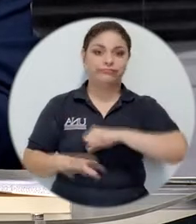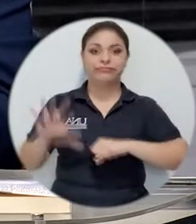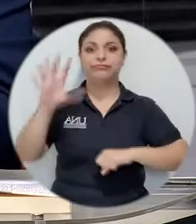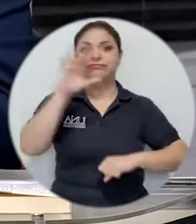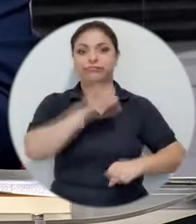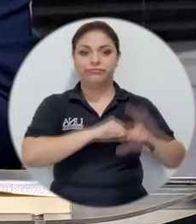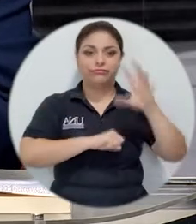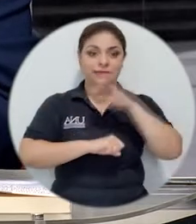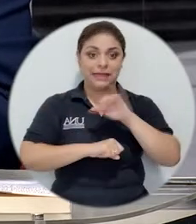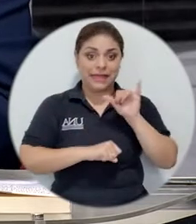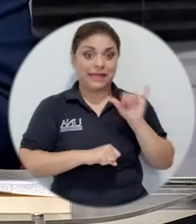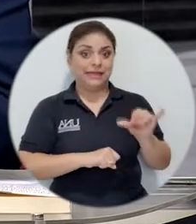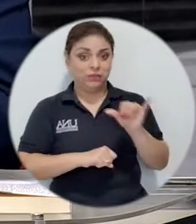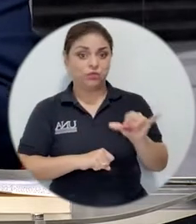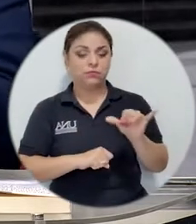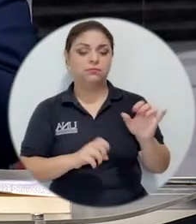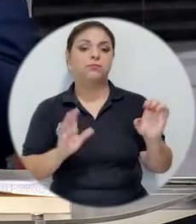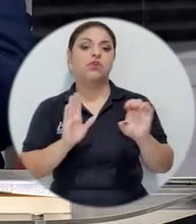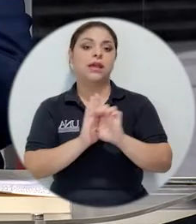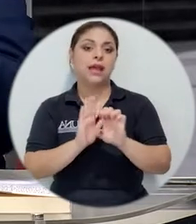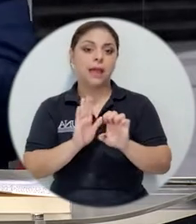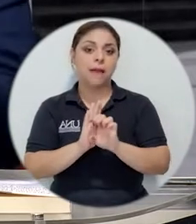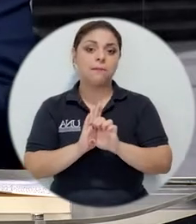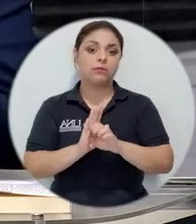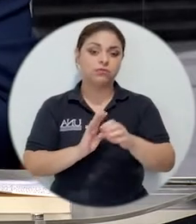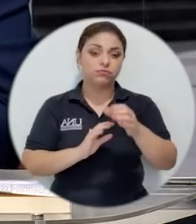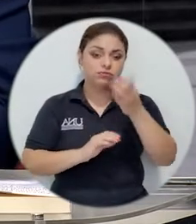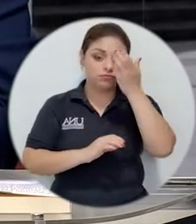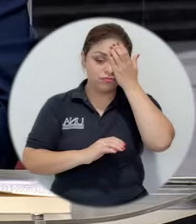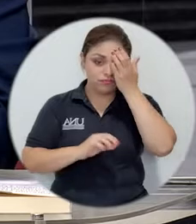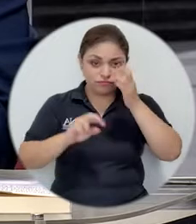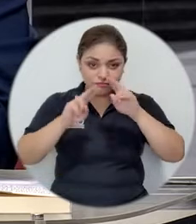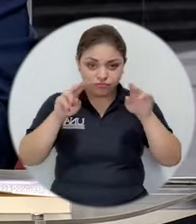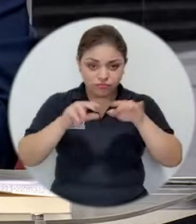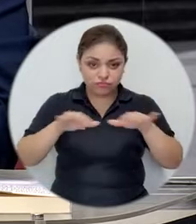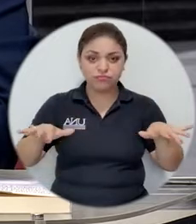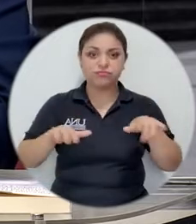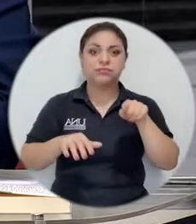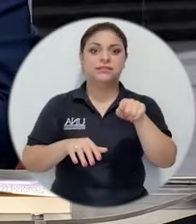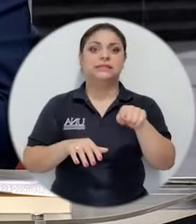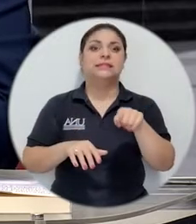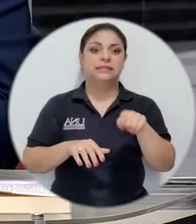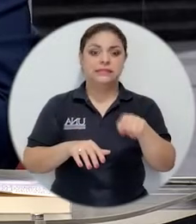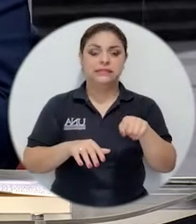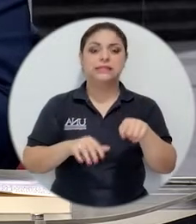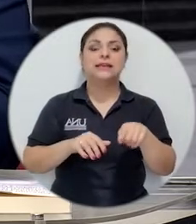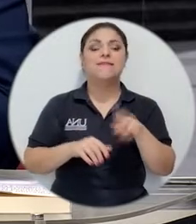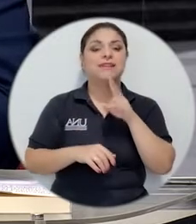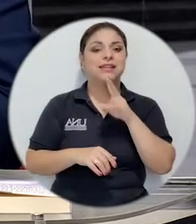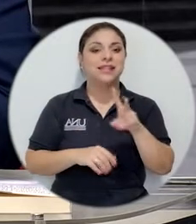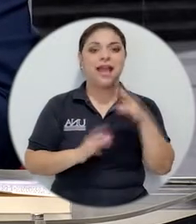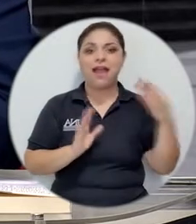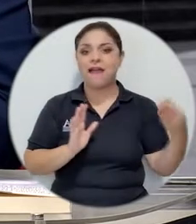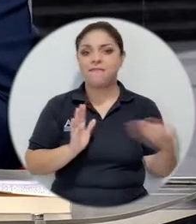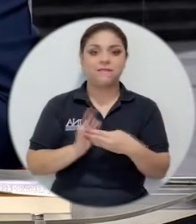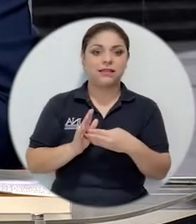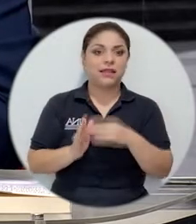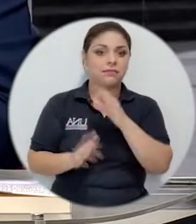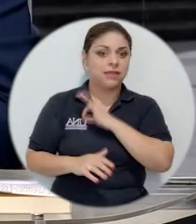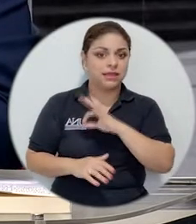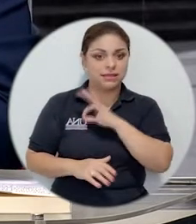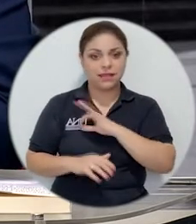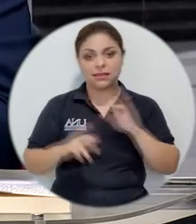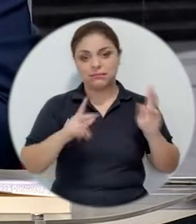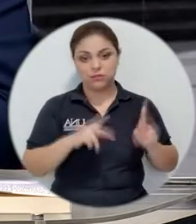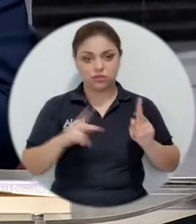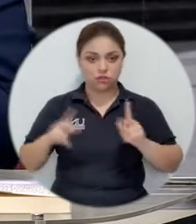vez más percibimos cómo esa dimensión, por ejemplo, cibernética, viene teniendo también una incidencia directa en el